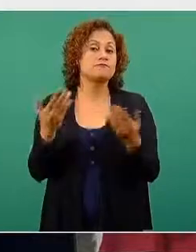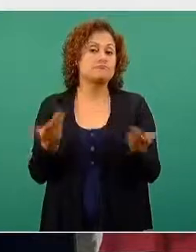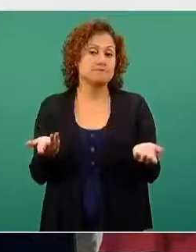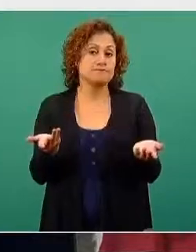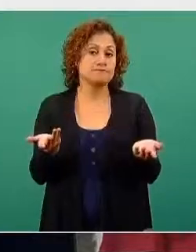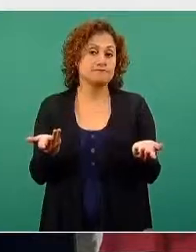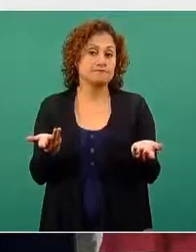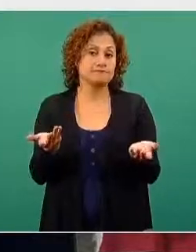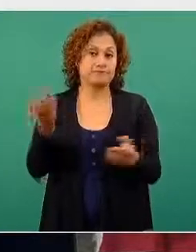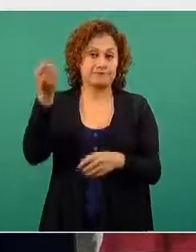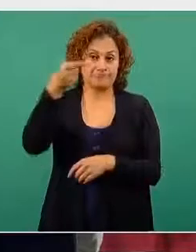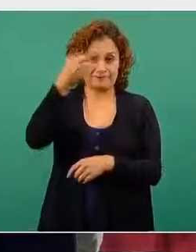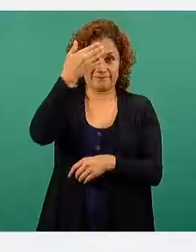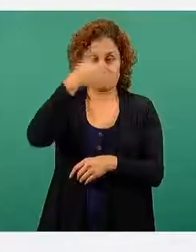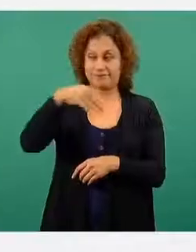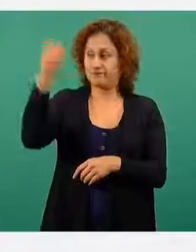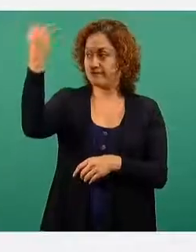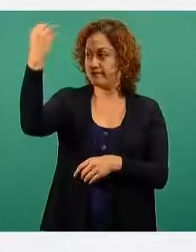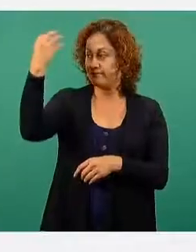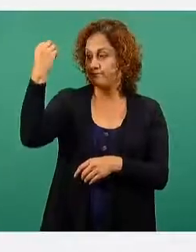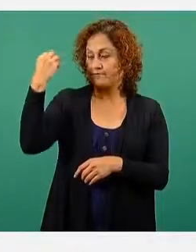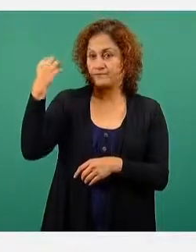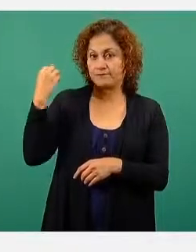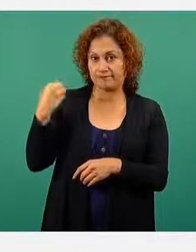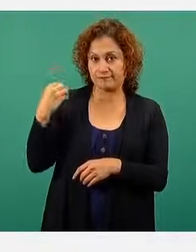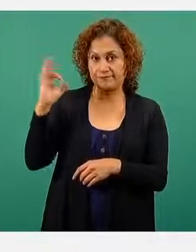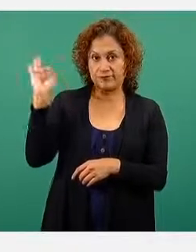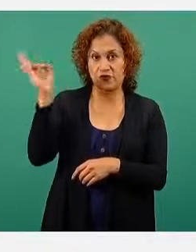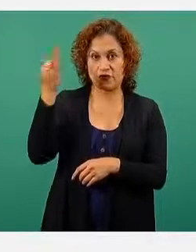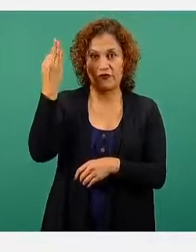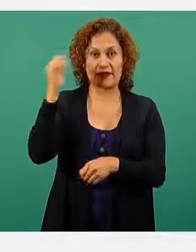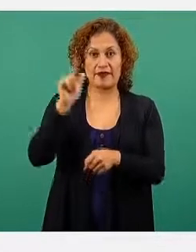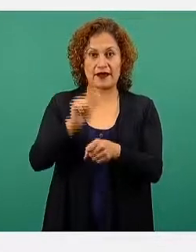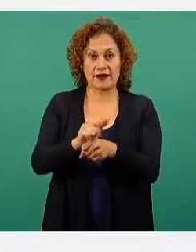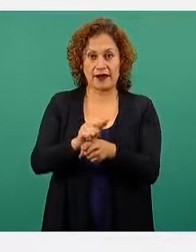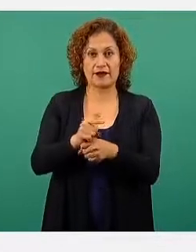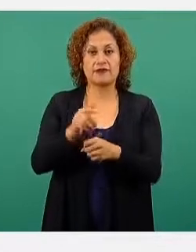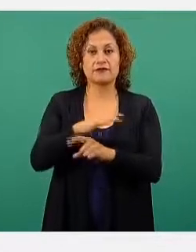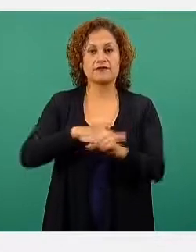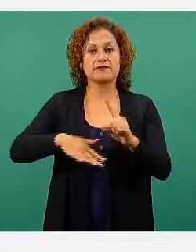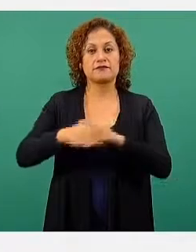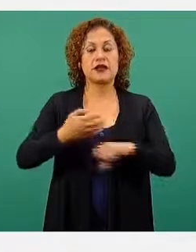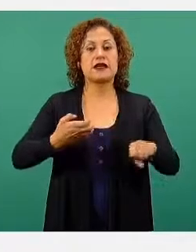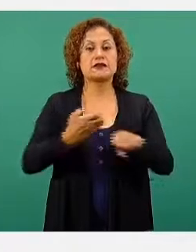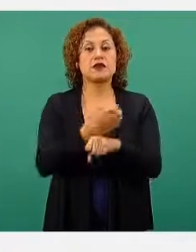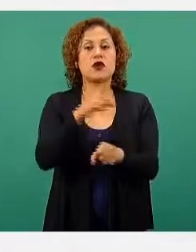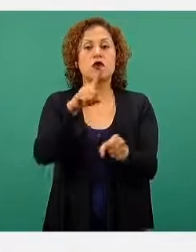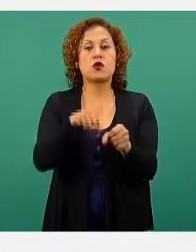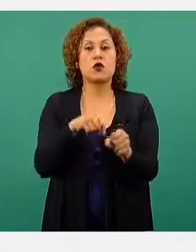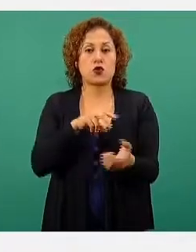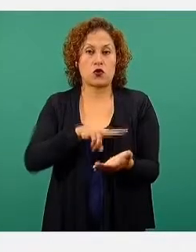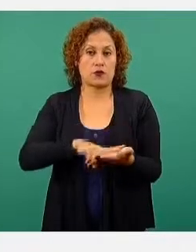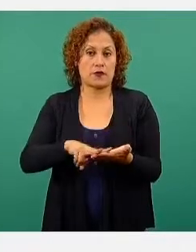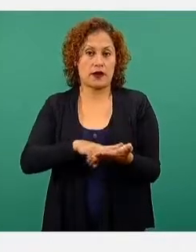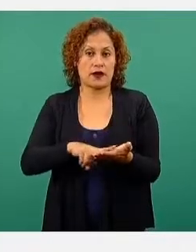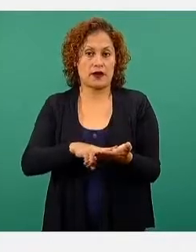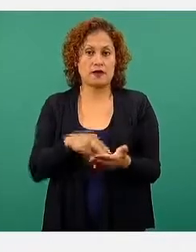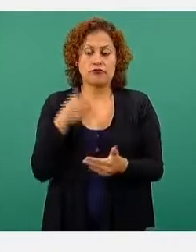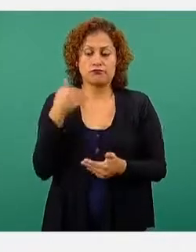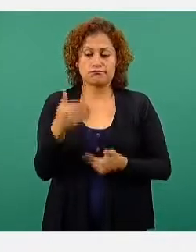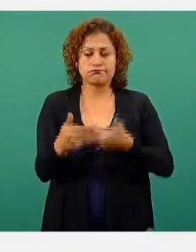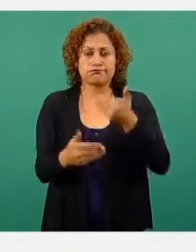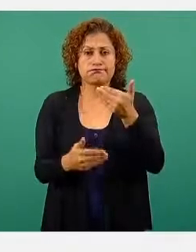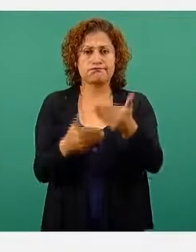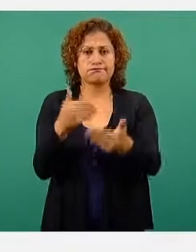de acuerdo con el semáforo federal, es verde. Y vamos coincidiendo ya